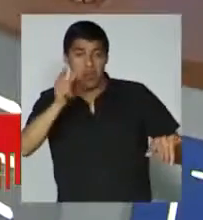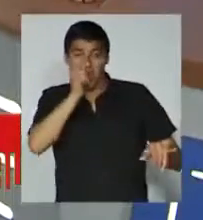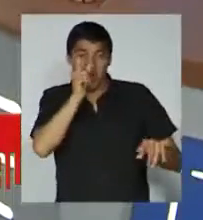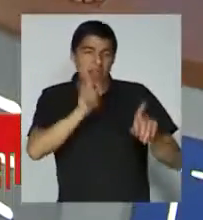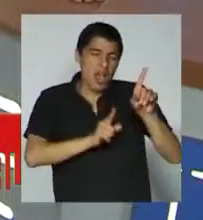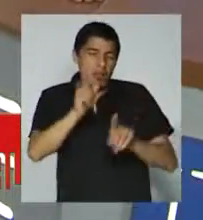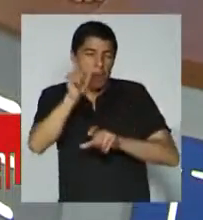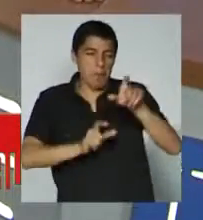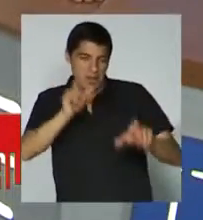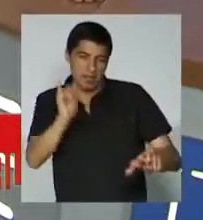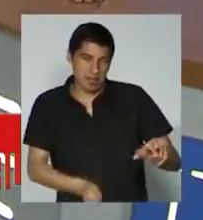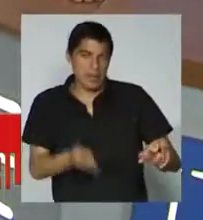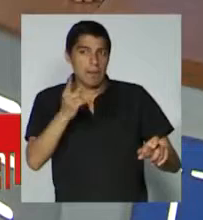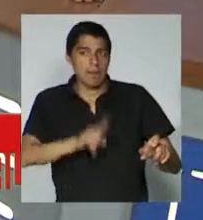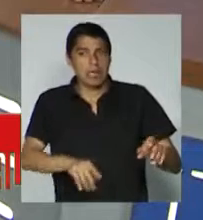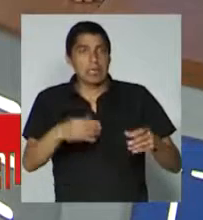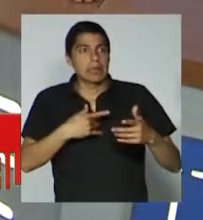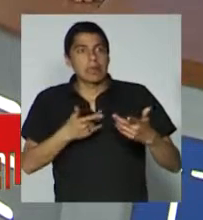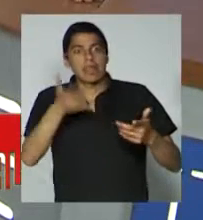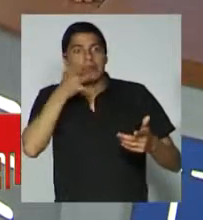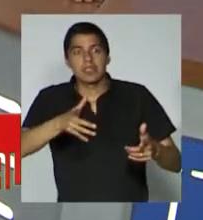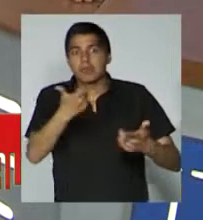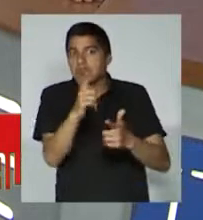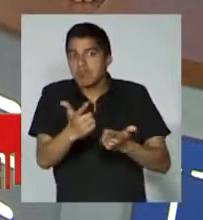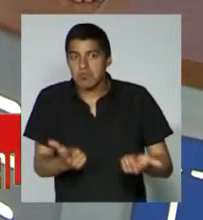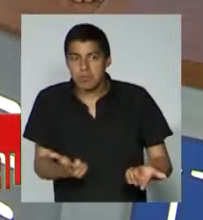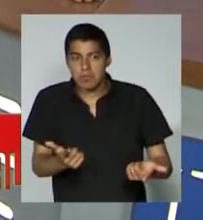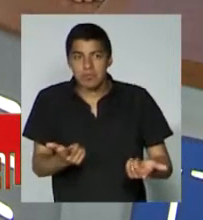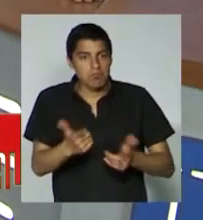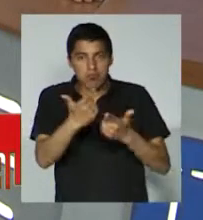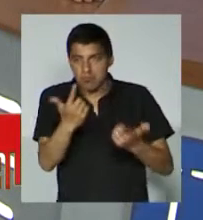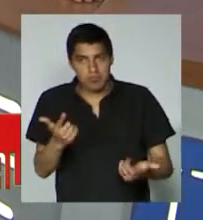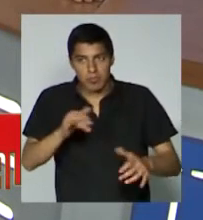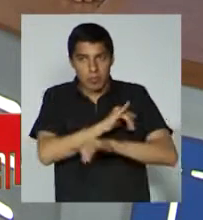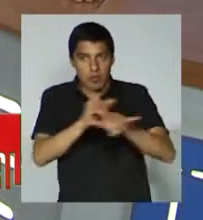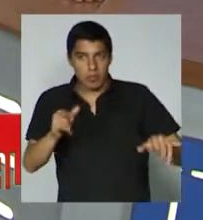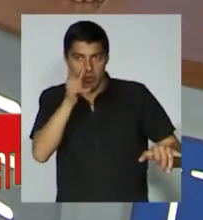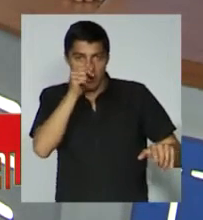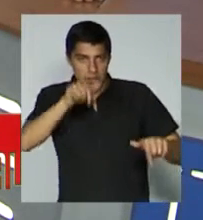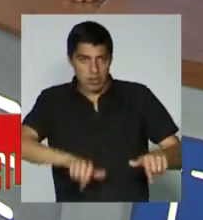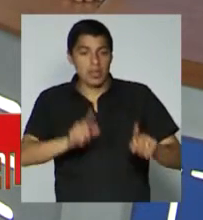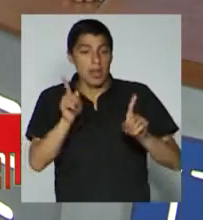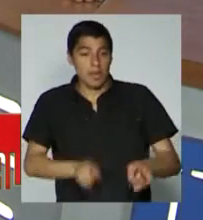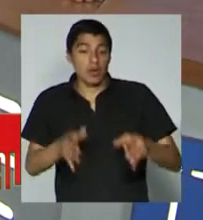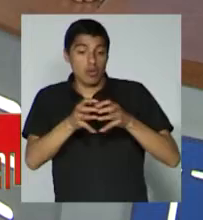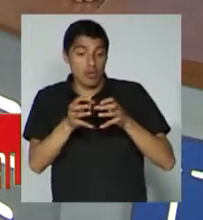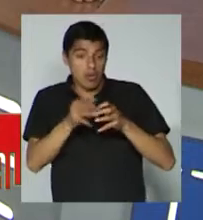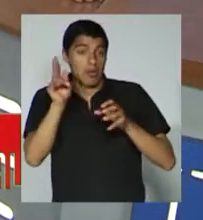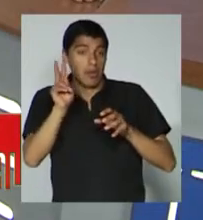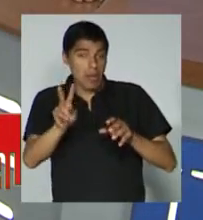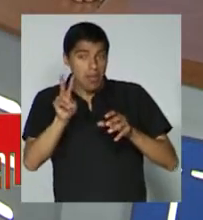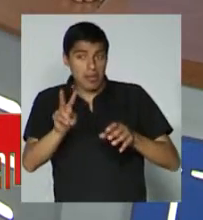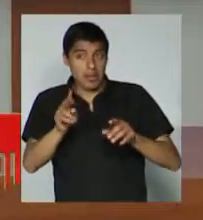etcétera, pero si lo ves, no hubo campaña del PJ, fue la anticampaña. O sea, los mismos militantes del PJ se